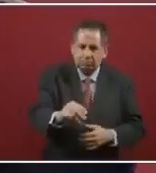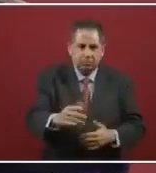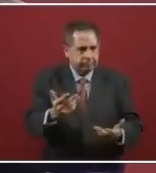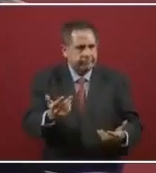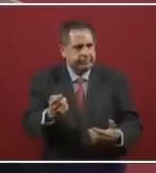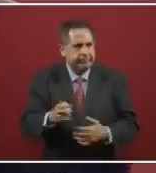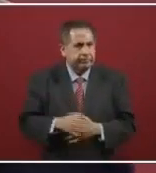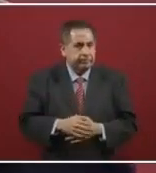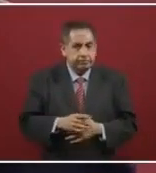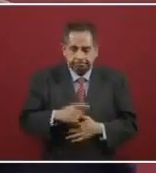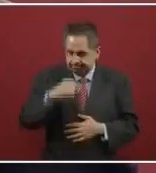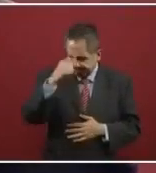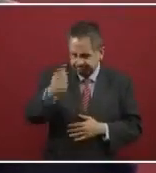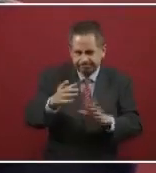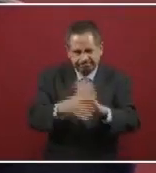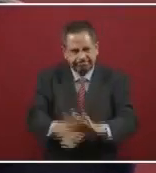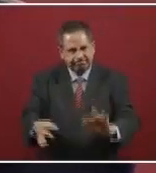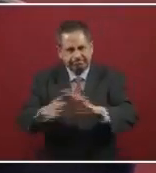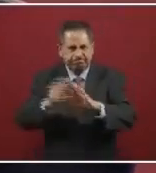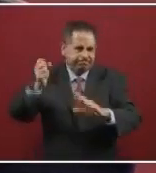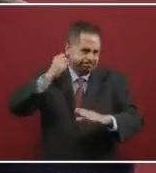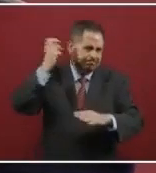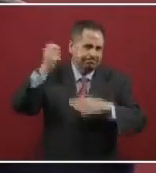que esa es una gran campaña.